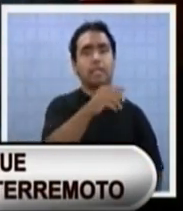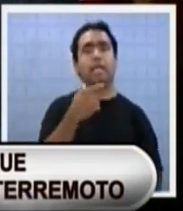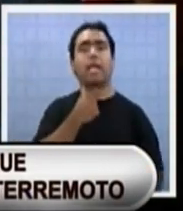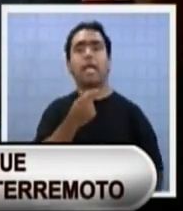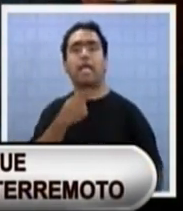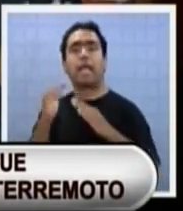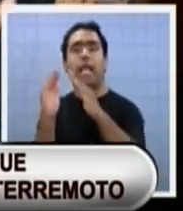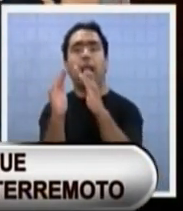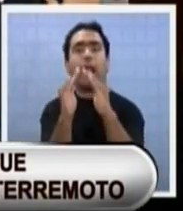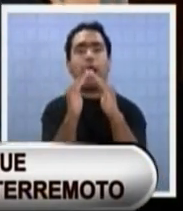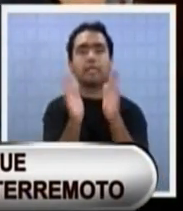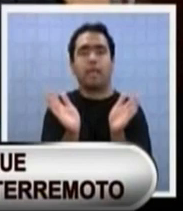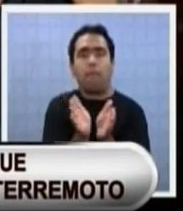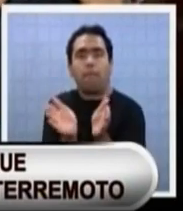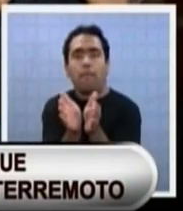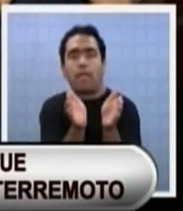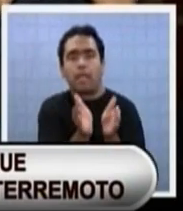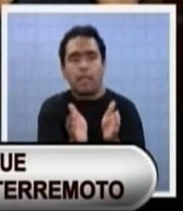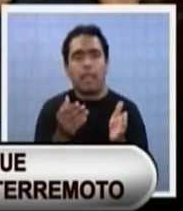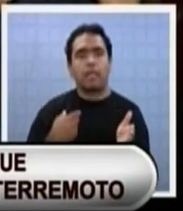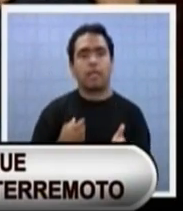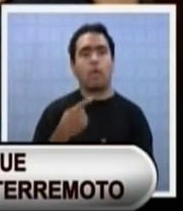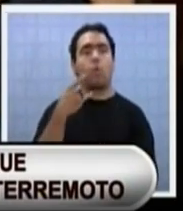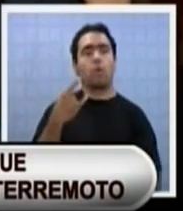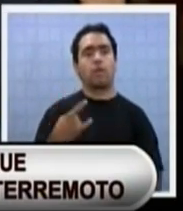no es un campamento.